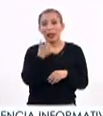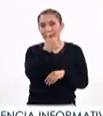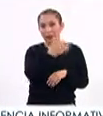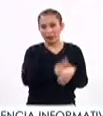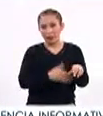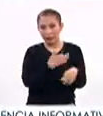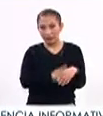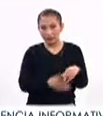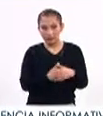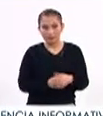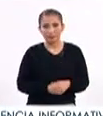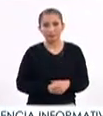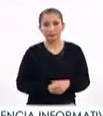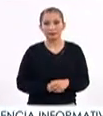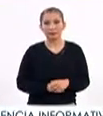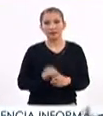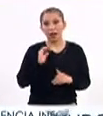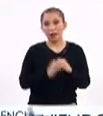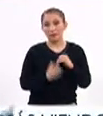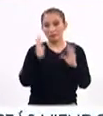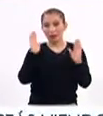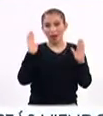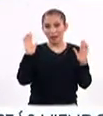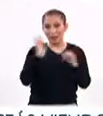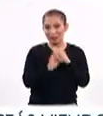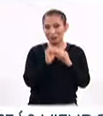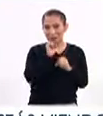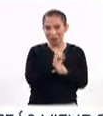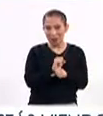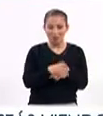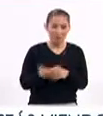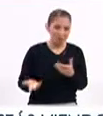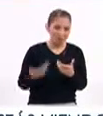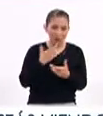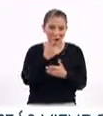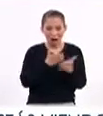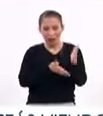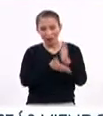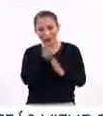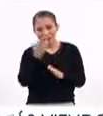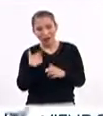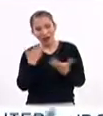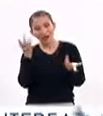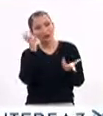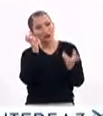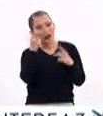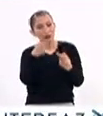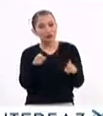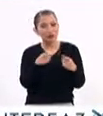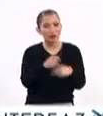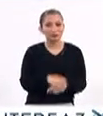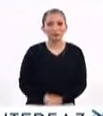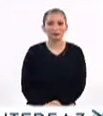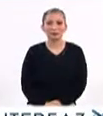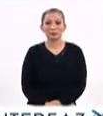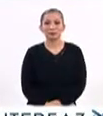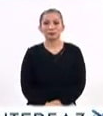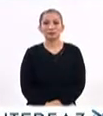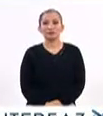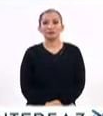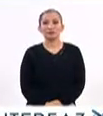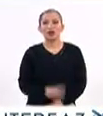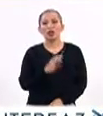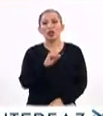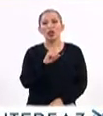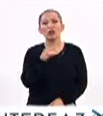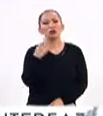la tarde. 6 de la tarde este domingo, Sí. pues para cerrar un maravilloso fin de semana, ¿no? Pues qué mejor que ir a escuchar este concierto. Así es. Rolando,